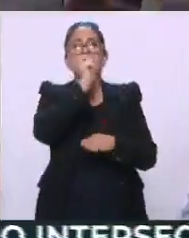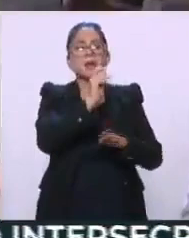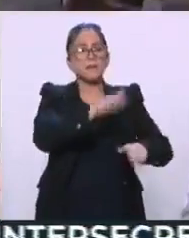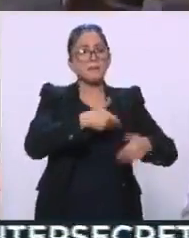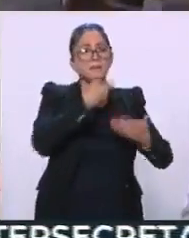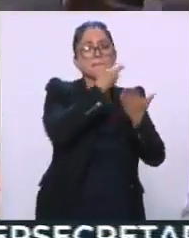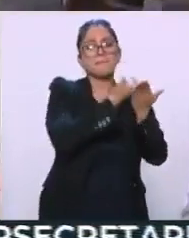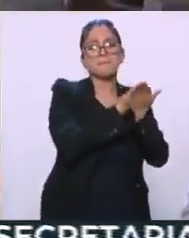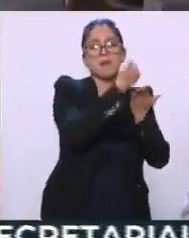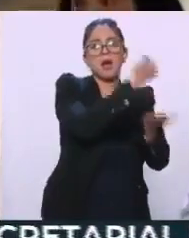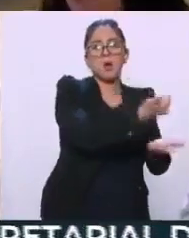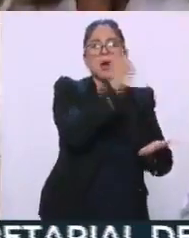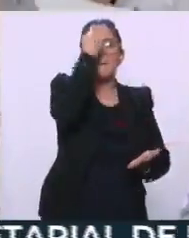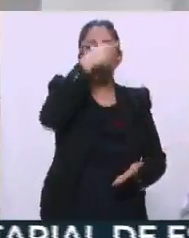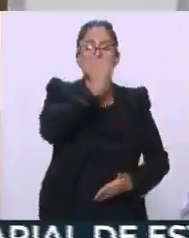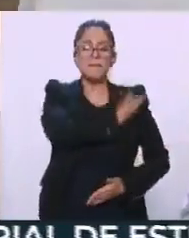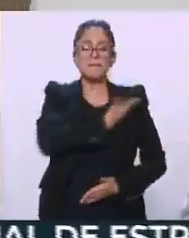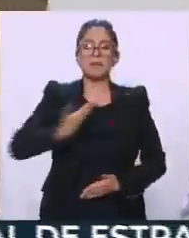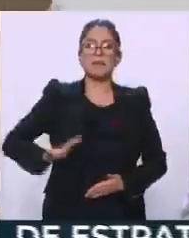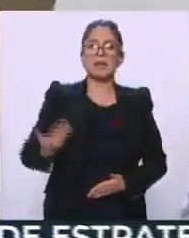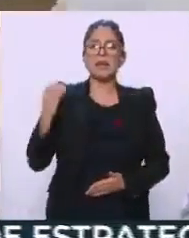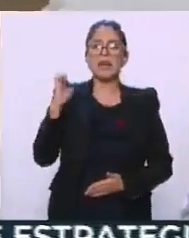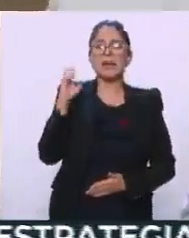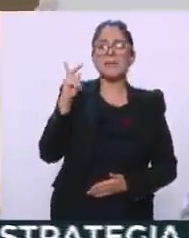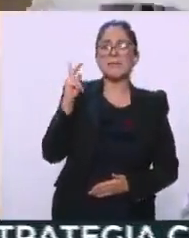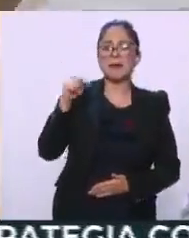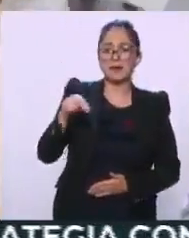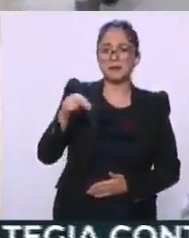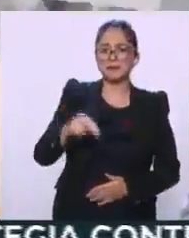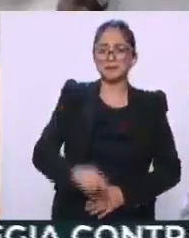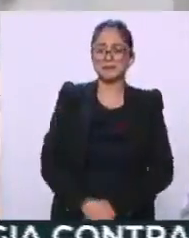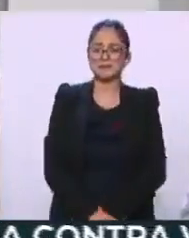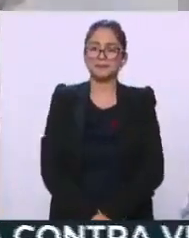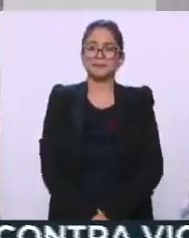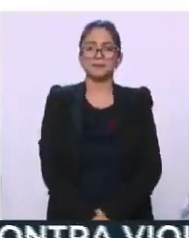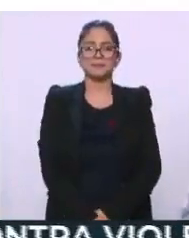presidencial de Enrique Peña Nieto. Eric Pinto, 21 Noticias.